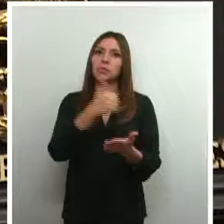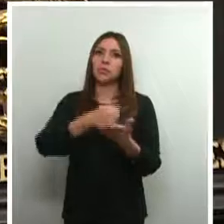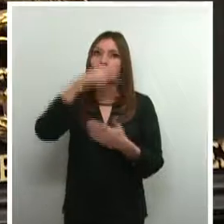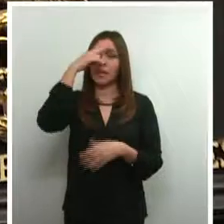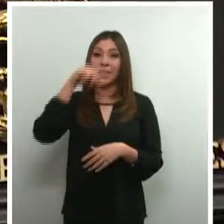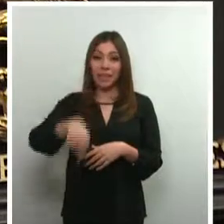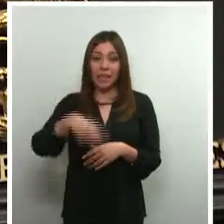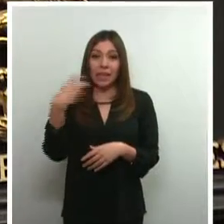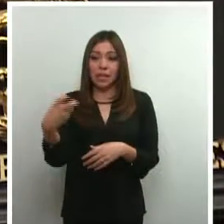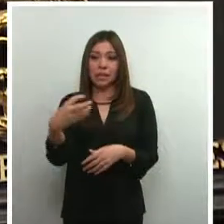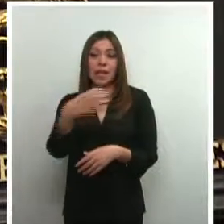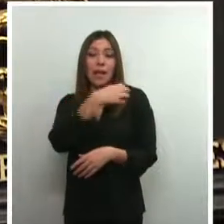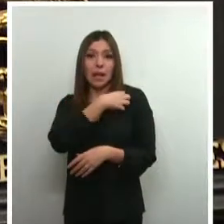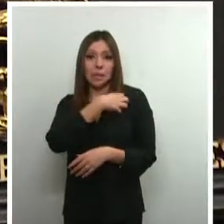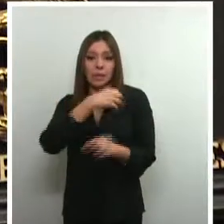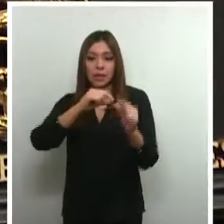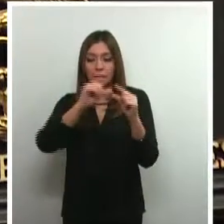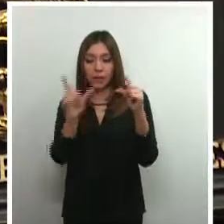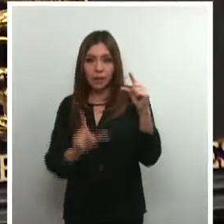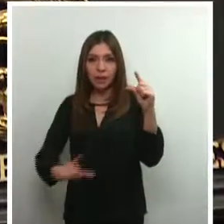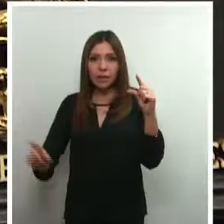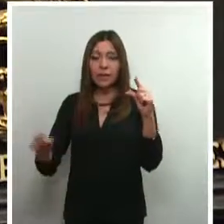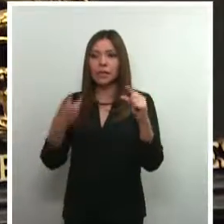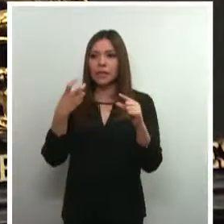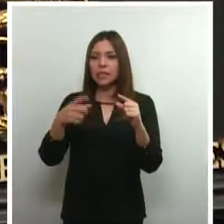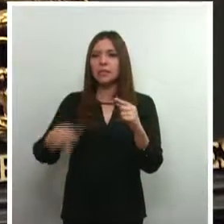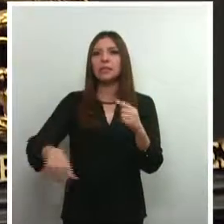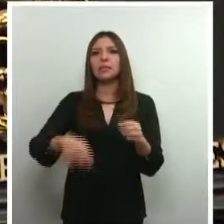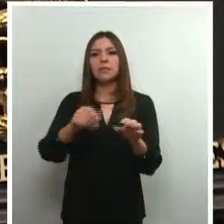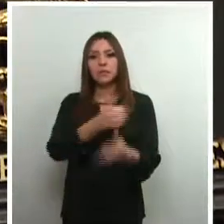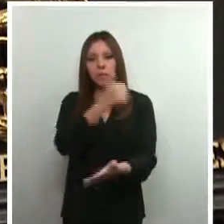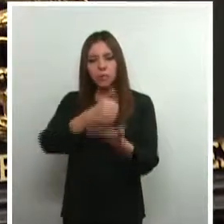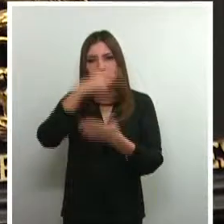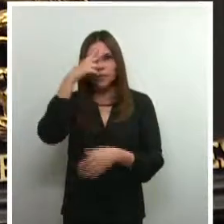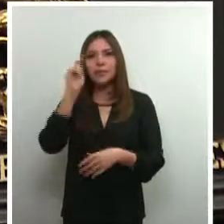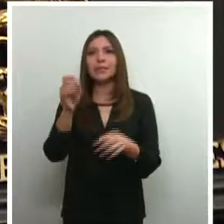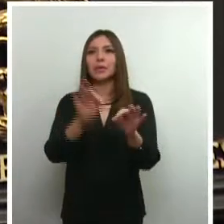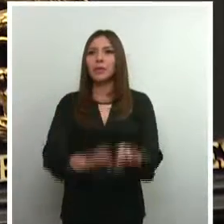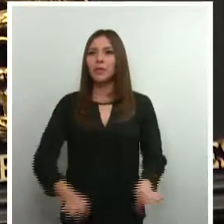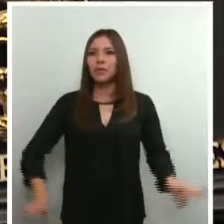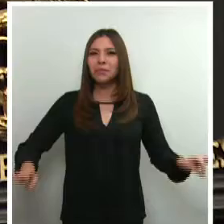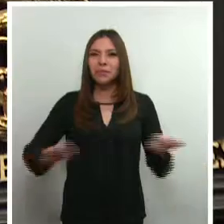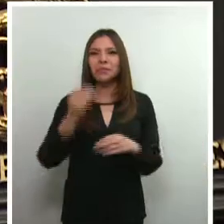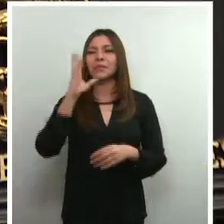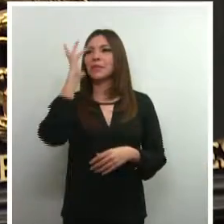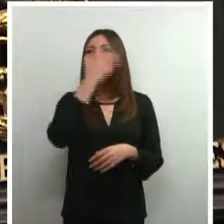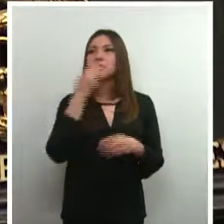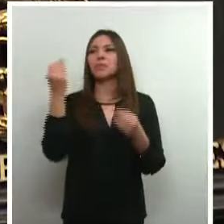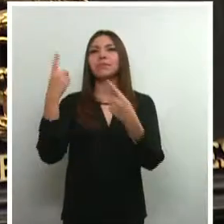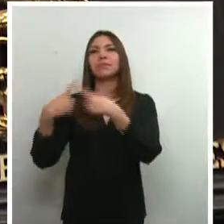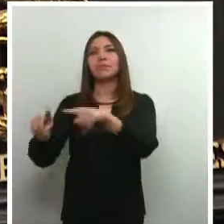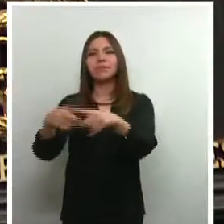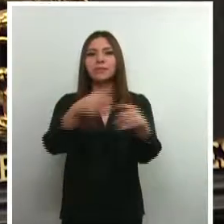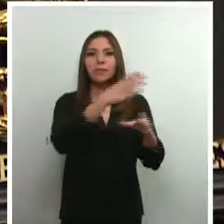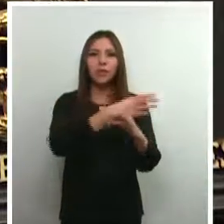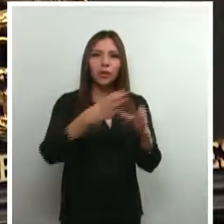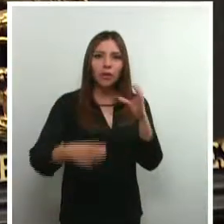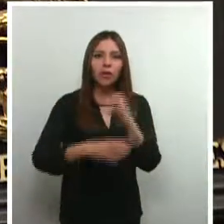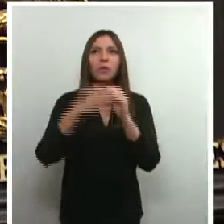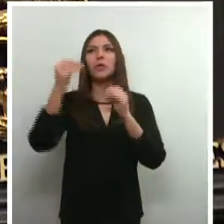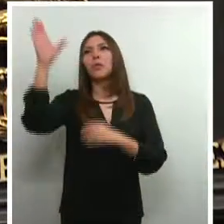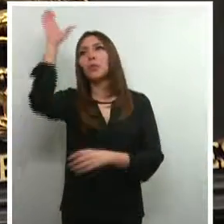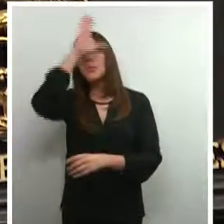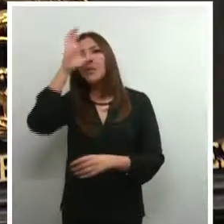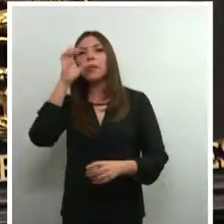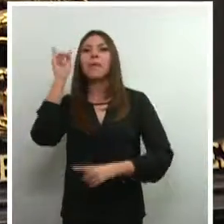del país, siendo una ciudad tan importante, tan bonita, con tantas cosas. Aquí encontramos cultura, recreación, deporte,